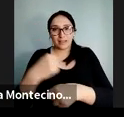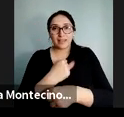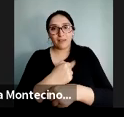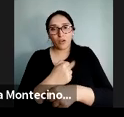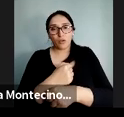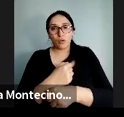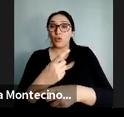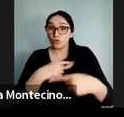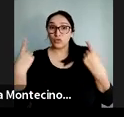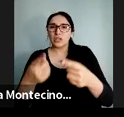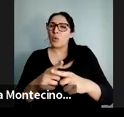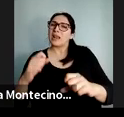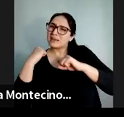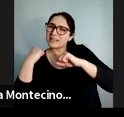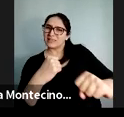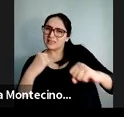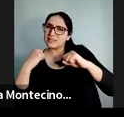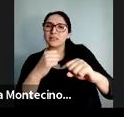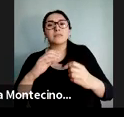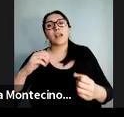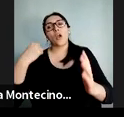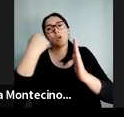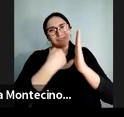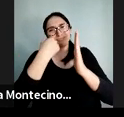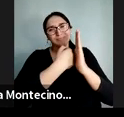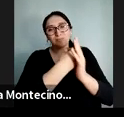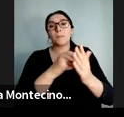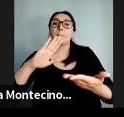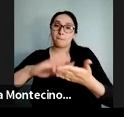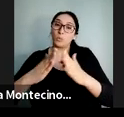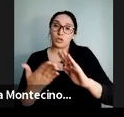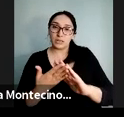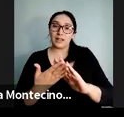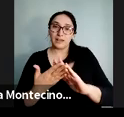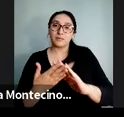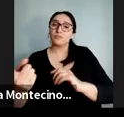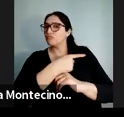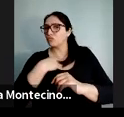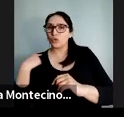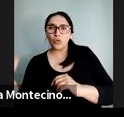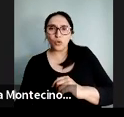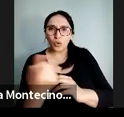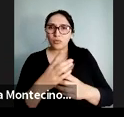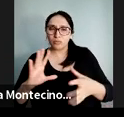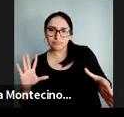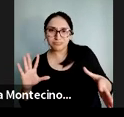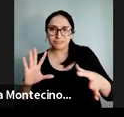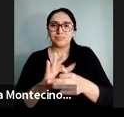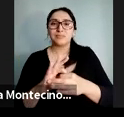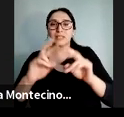la resistencia tiene que ser comunitaria, estos temas tienen que traspasar, ¿cierto?, a todas las esferas de la